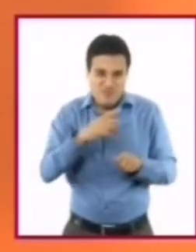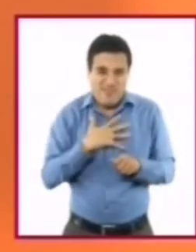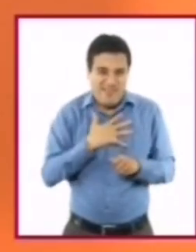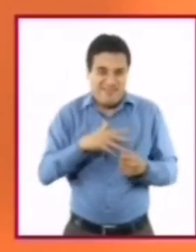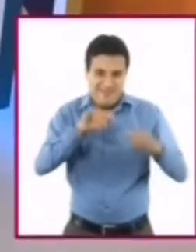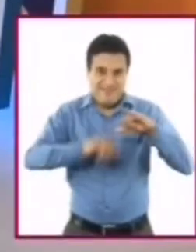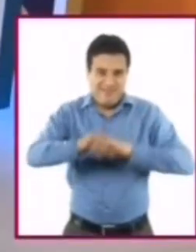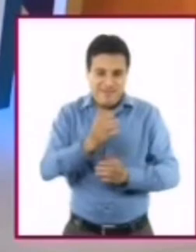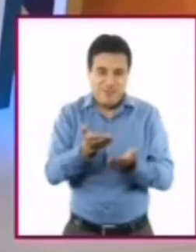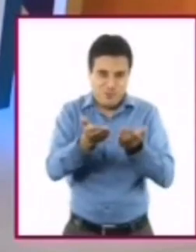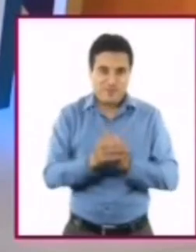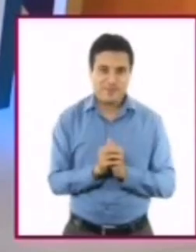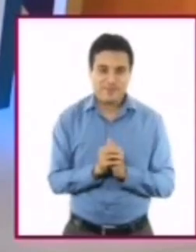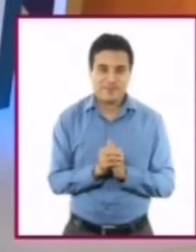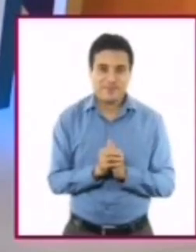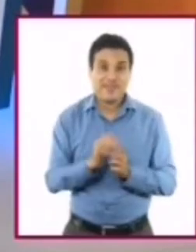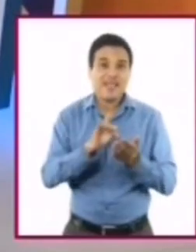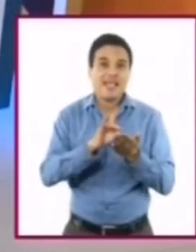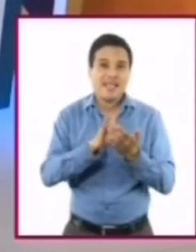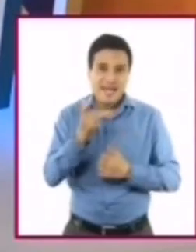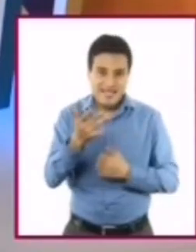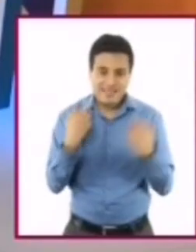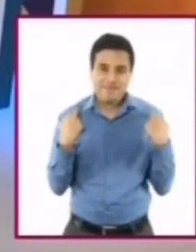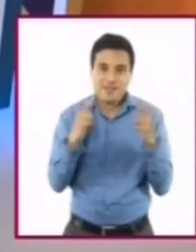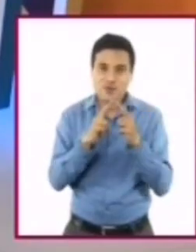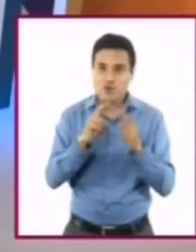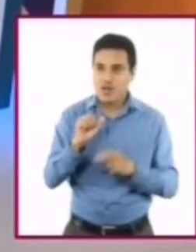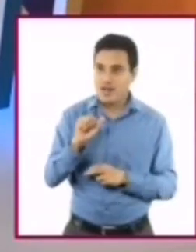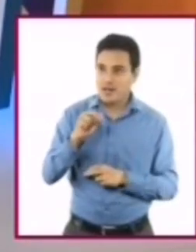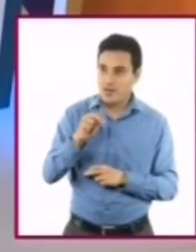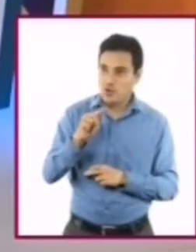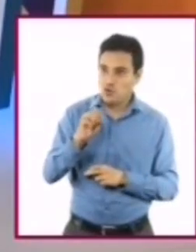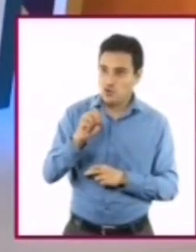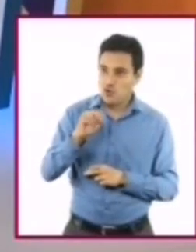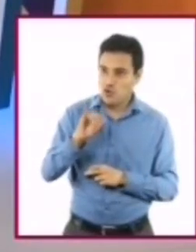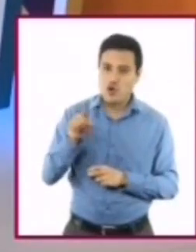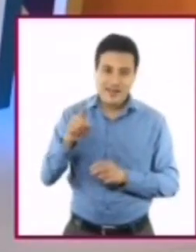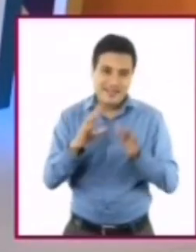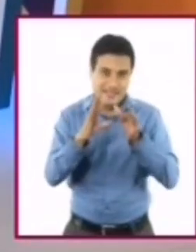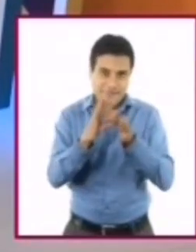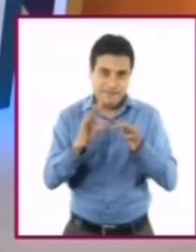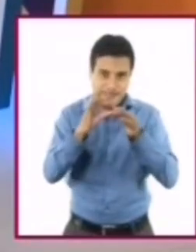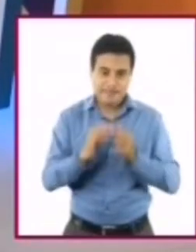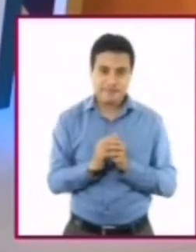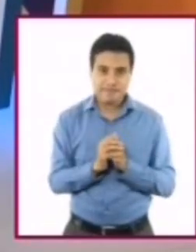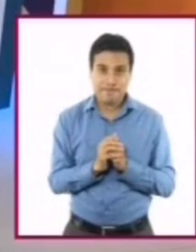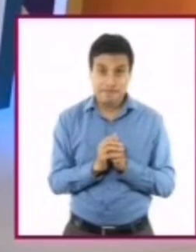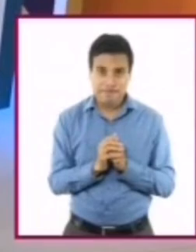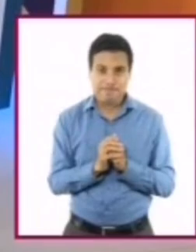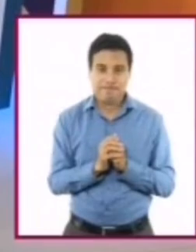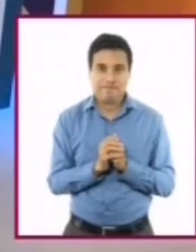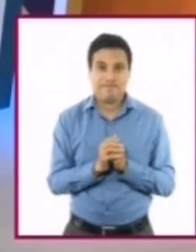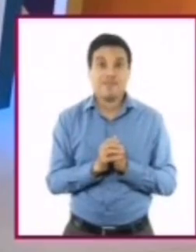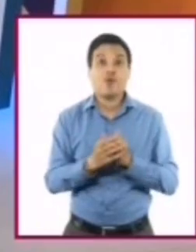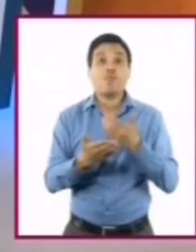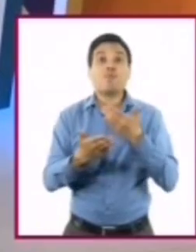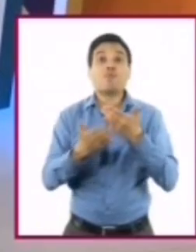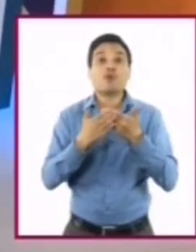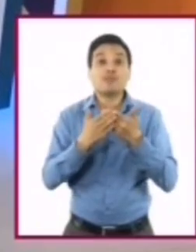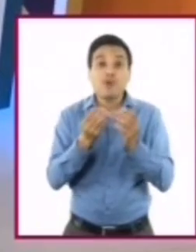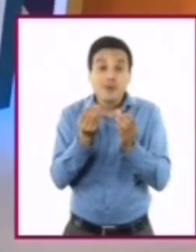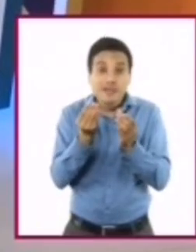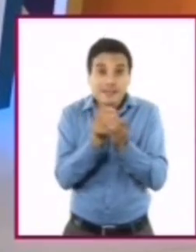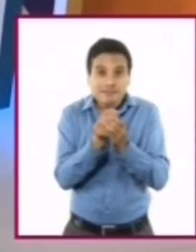sucede. Agradecemos al maestro Antonio su intervención en esta sesión. Los invitamos a que nos acompañen en